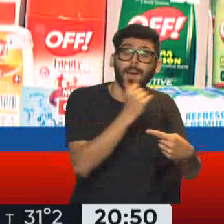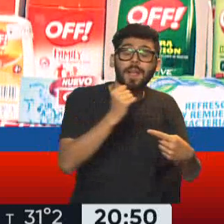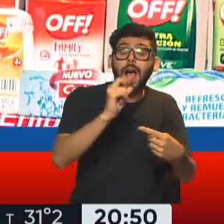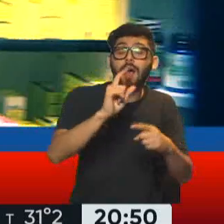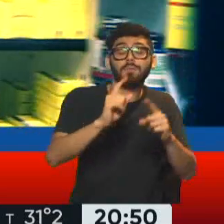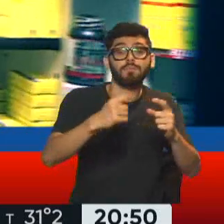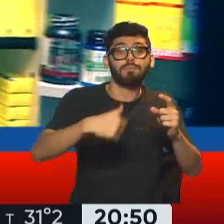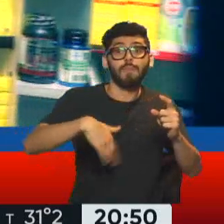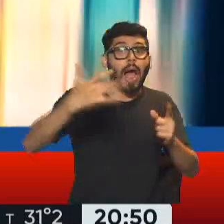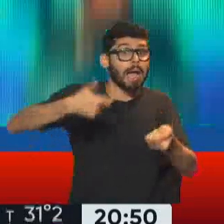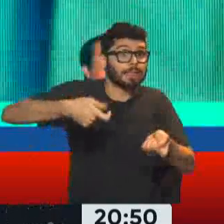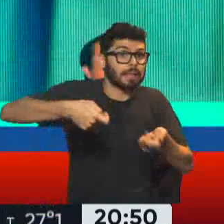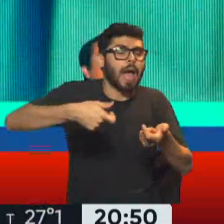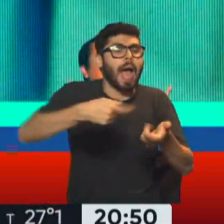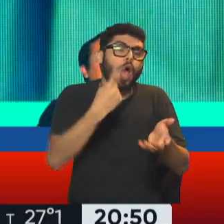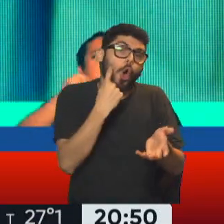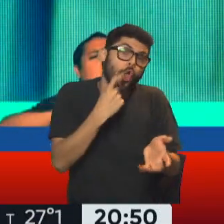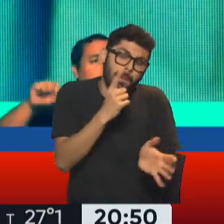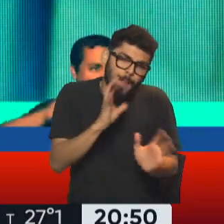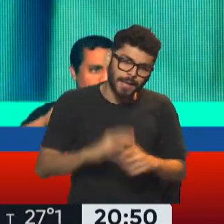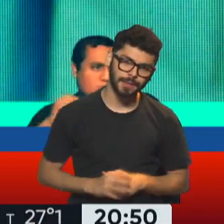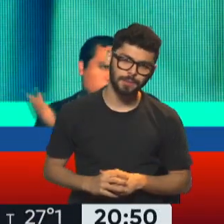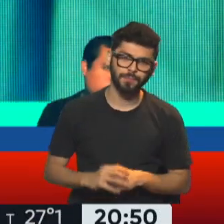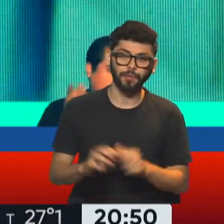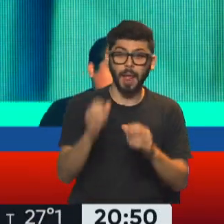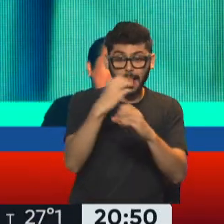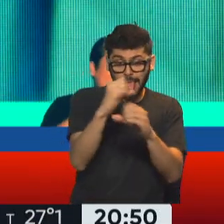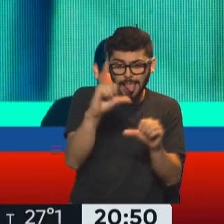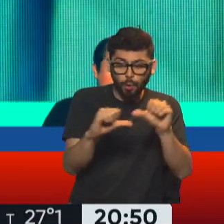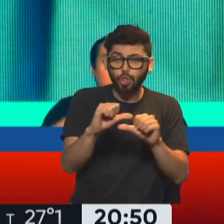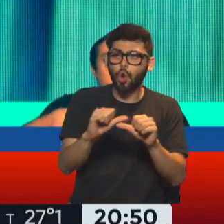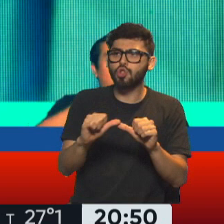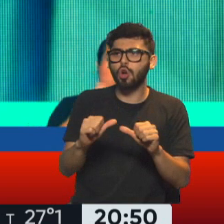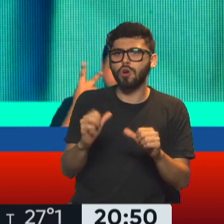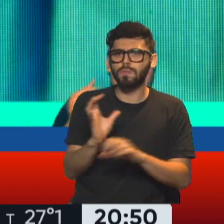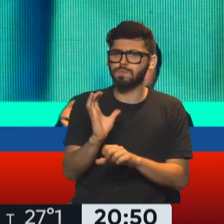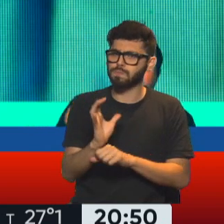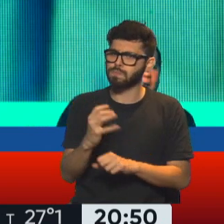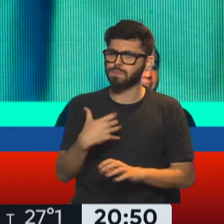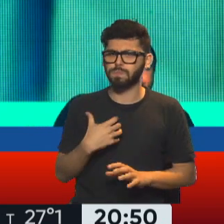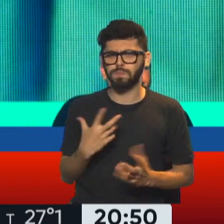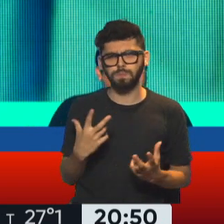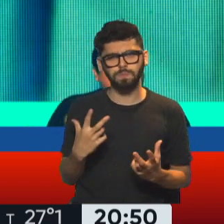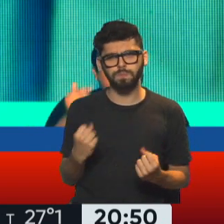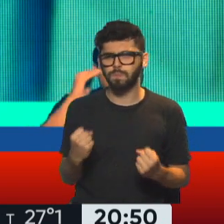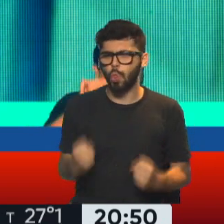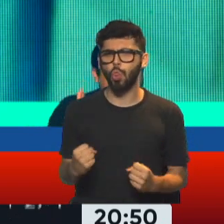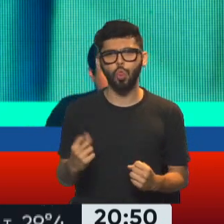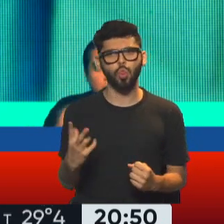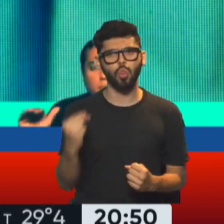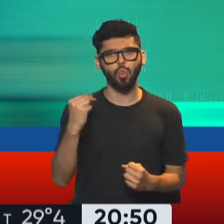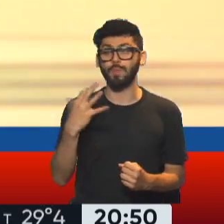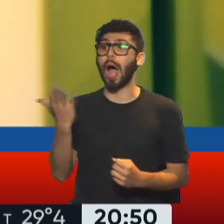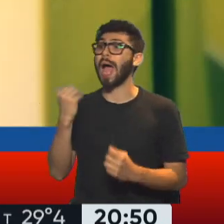mayor demanda, mayor consumo. Los laboratorios han tenido una posición muy negativa de movida ayer cuando se habló